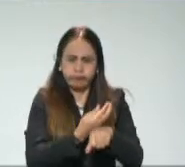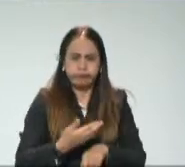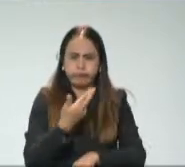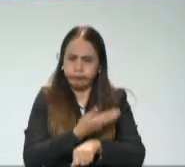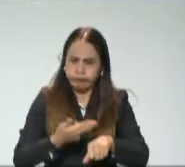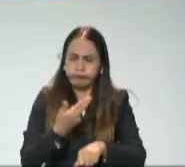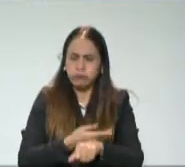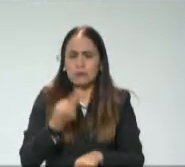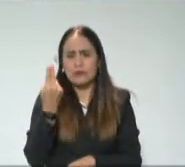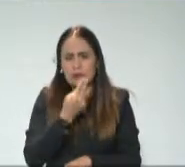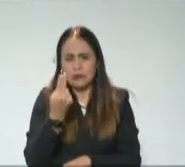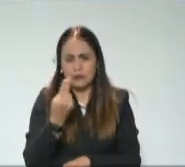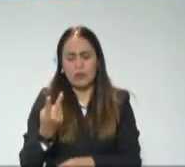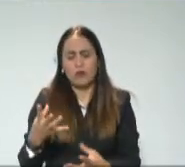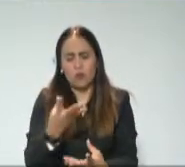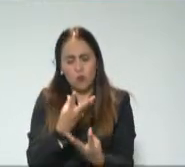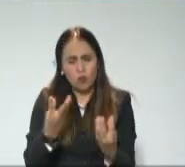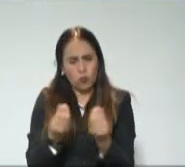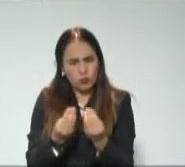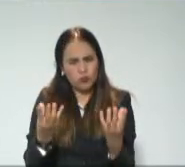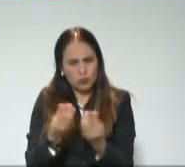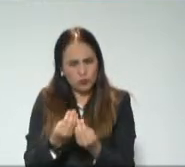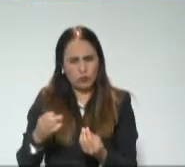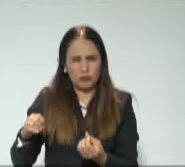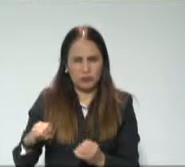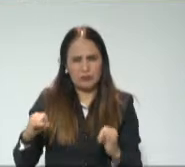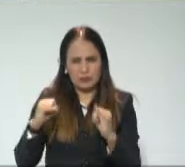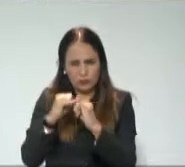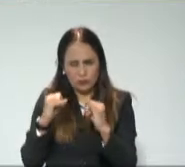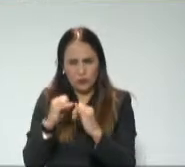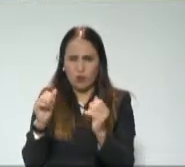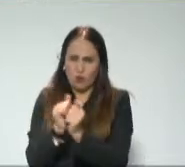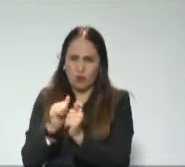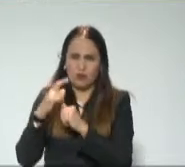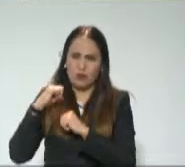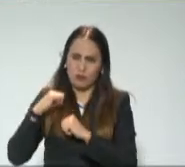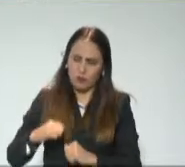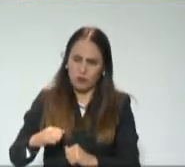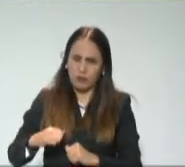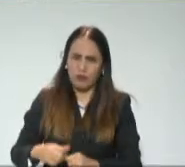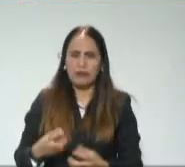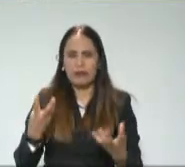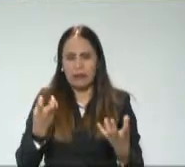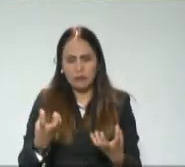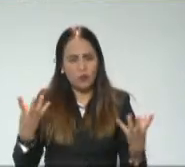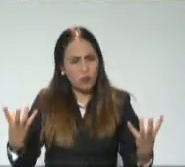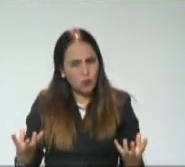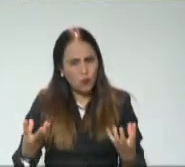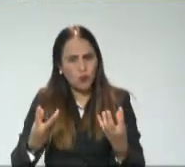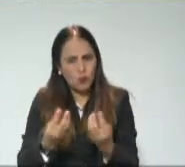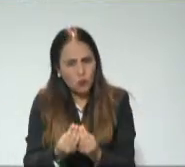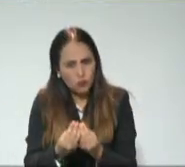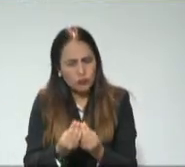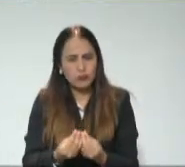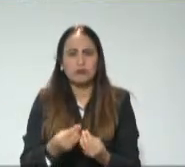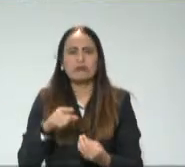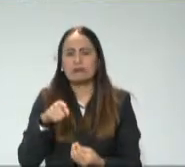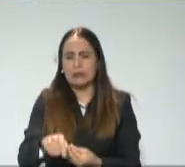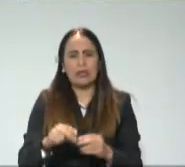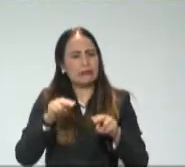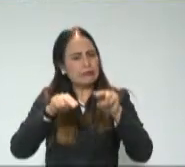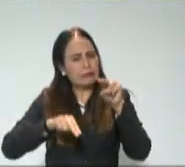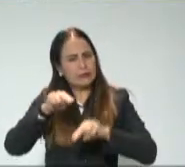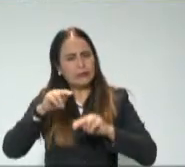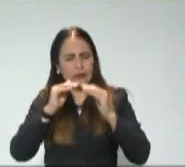sido también muy claro en sus comentarios esta construcción compartida de soluciones con actores del del más amplio